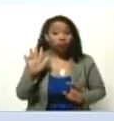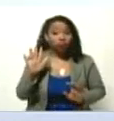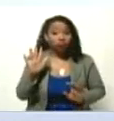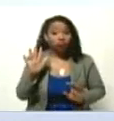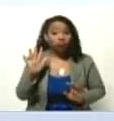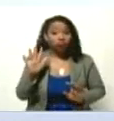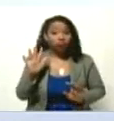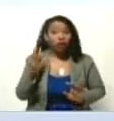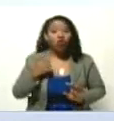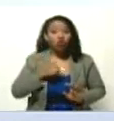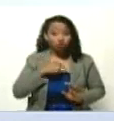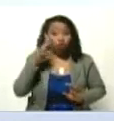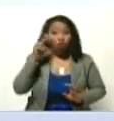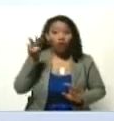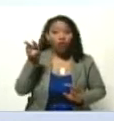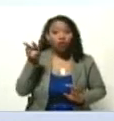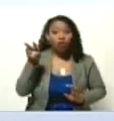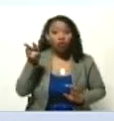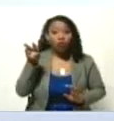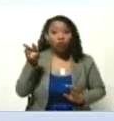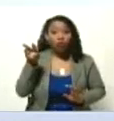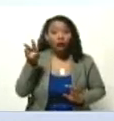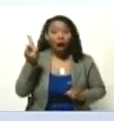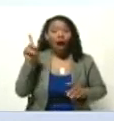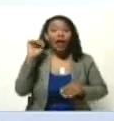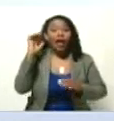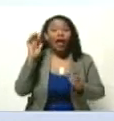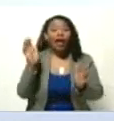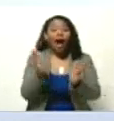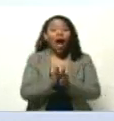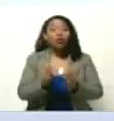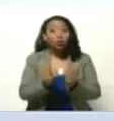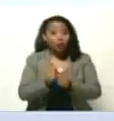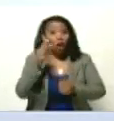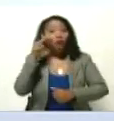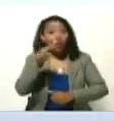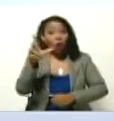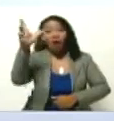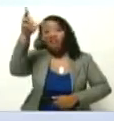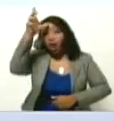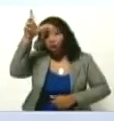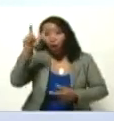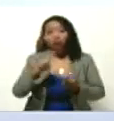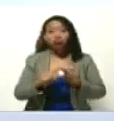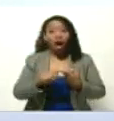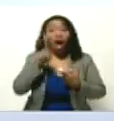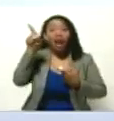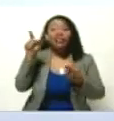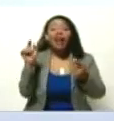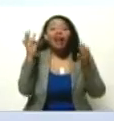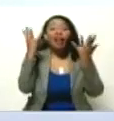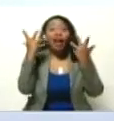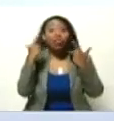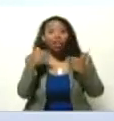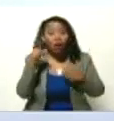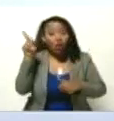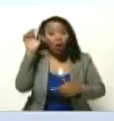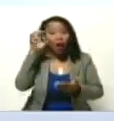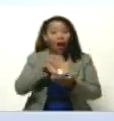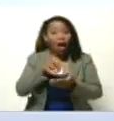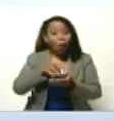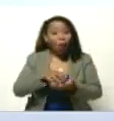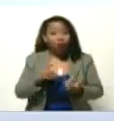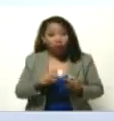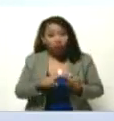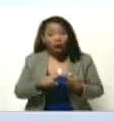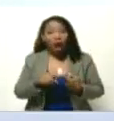lo vimos nosotros estamos viendo en Anzuate y ahorita, en Falcón, allá en El Castaño, lo vimos